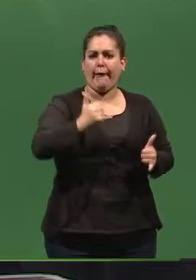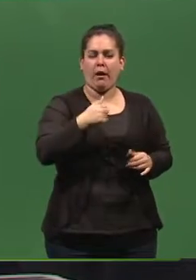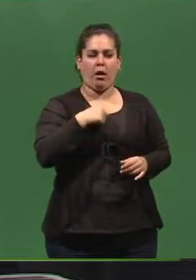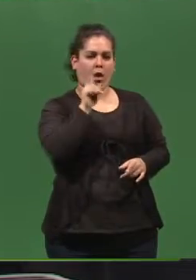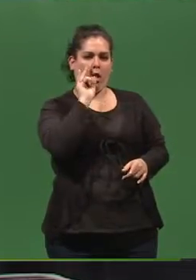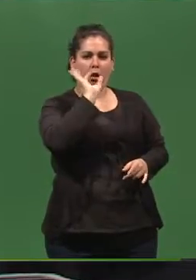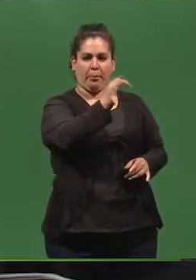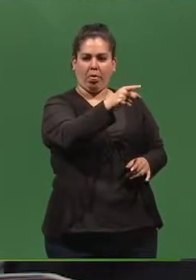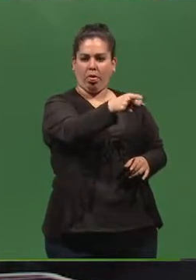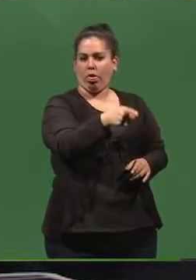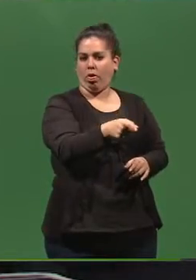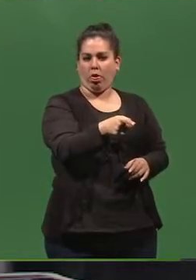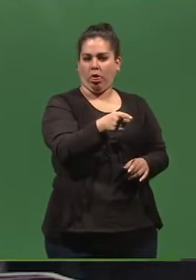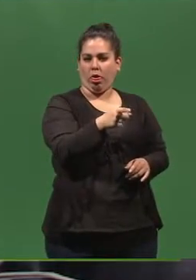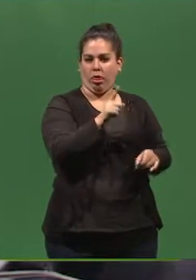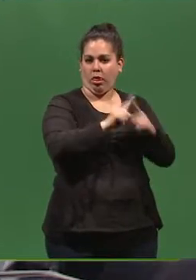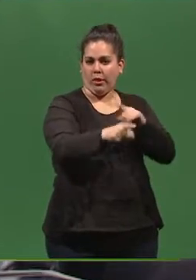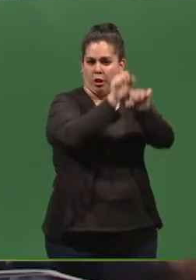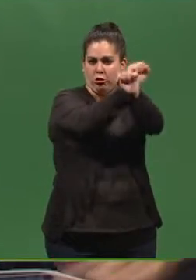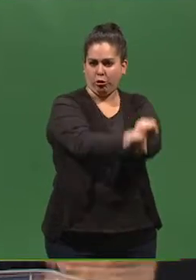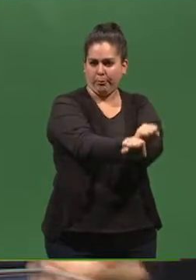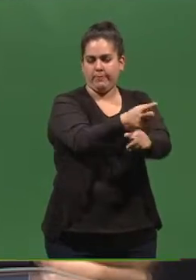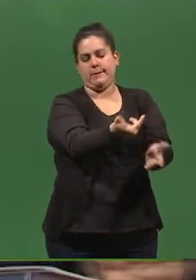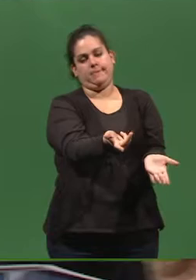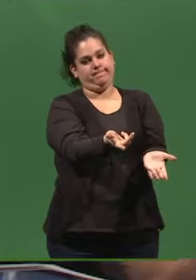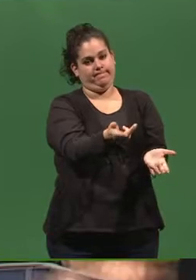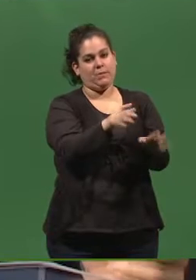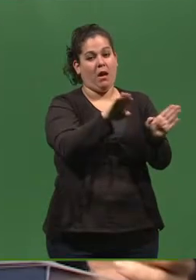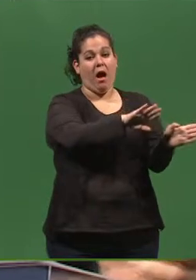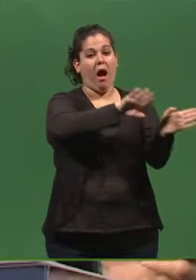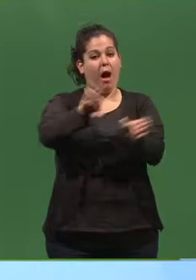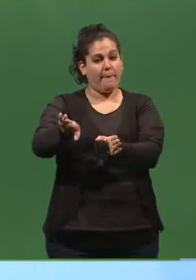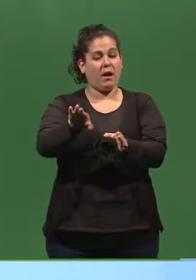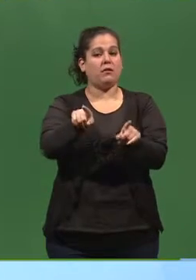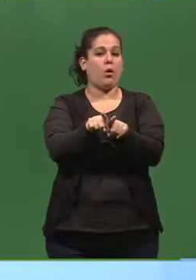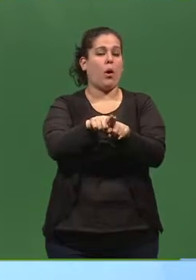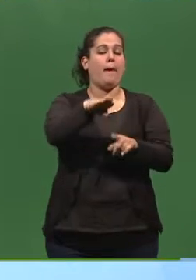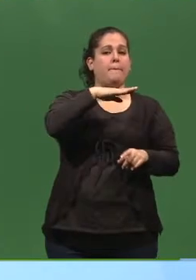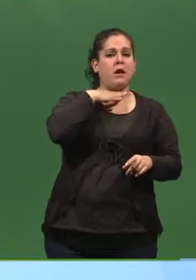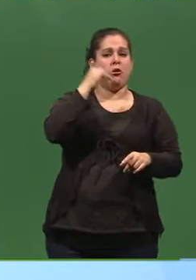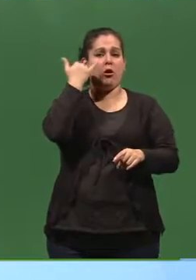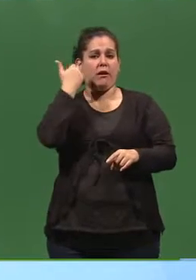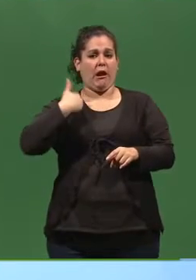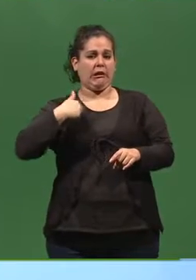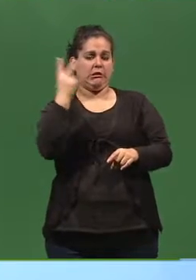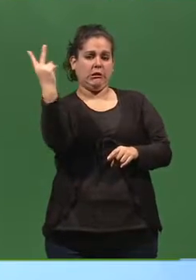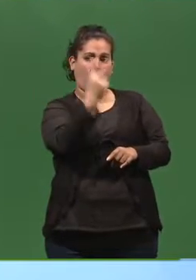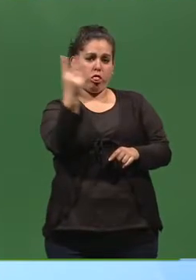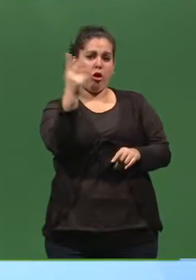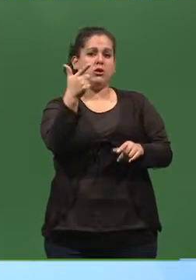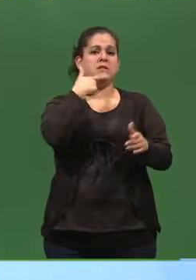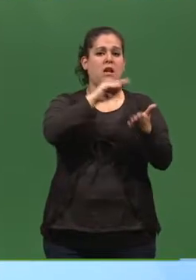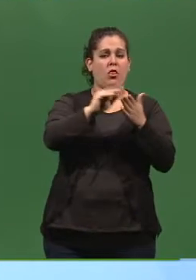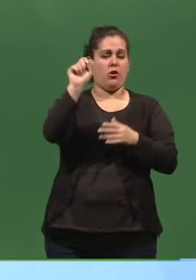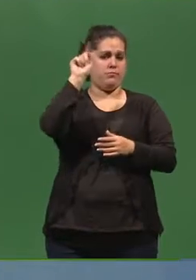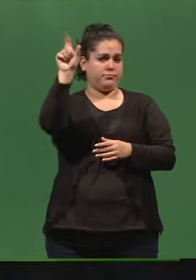determinada manera, cárcel, preso. Estereotipos. El estereotipo, eso por un lado. Por otro lado, interparlamentaria entre México y Argentina, los diputados